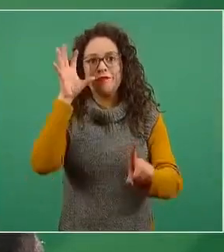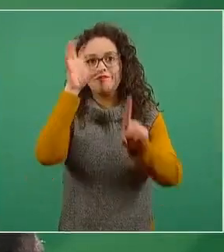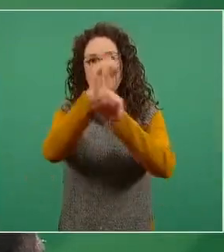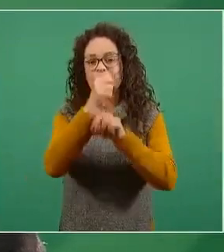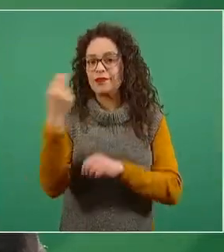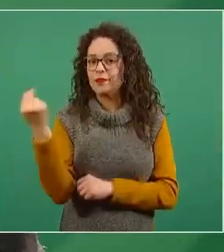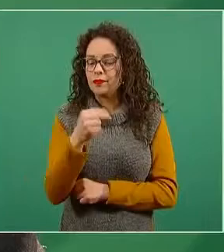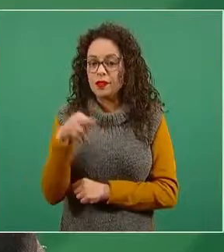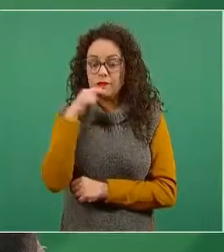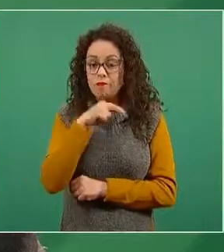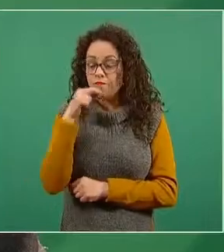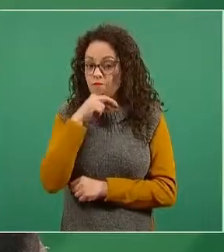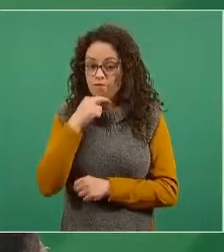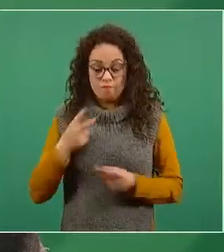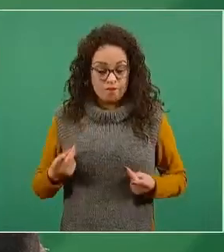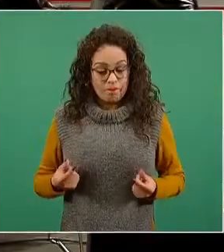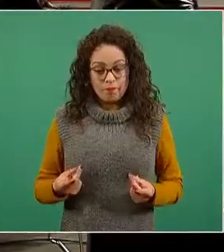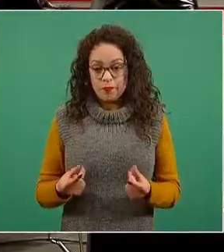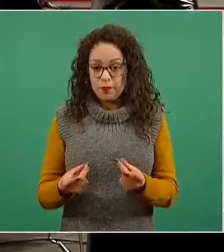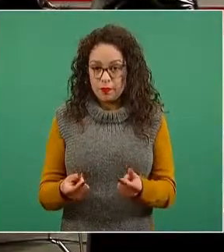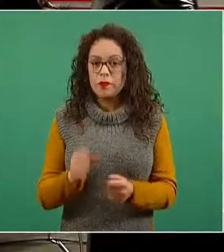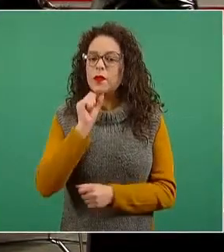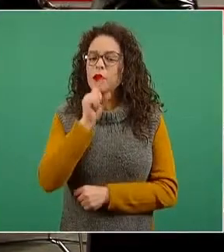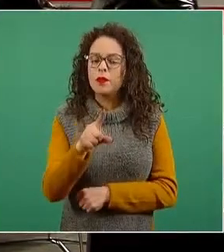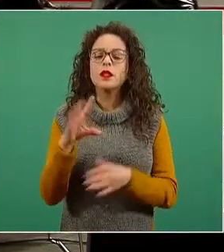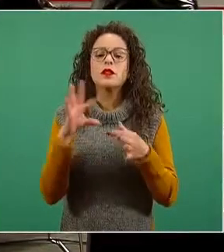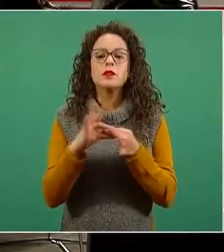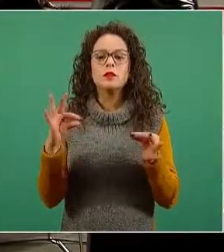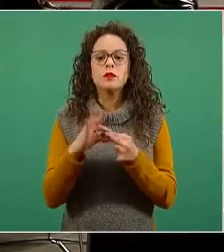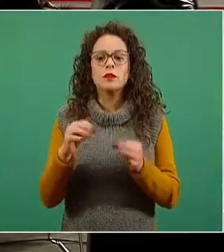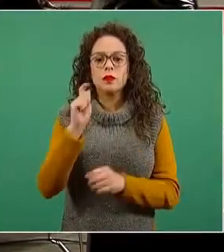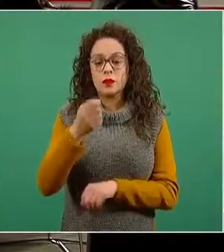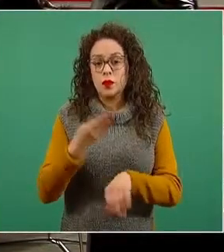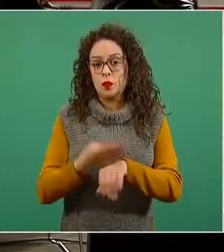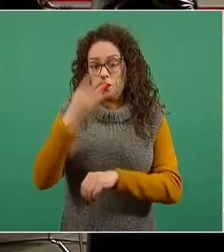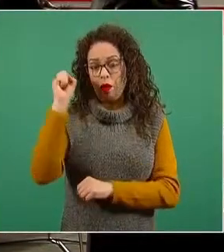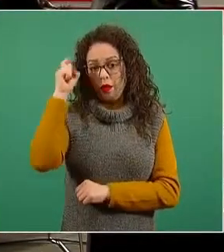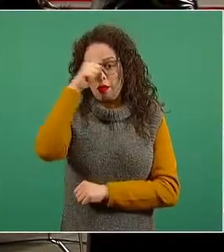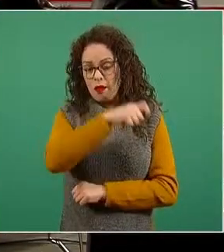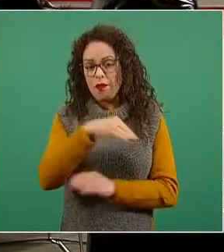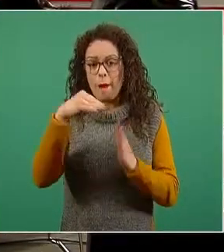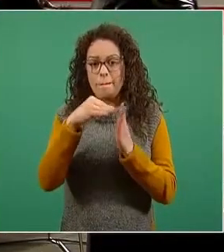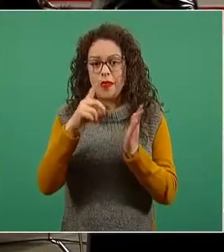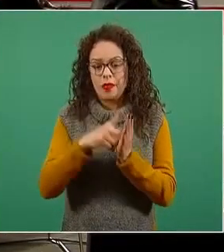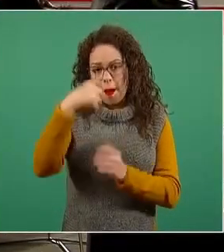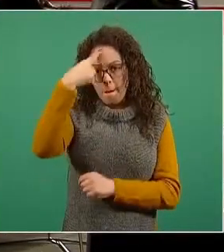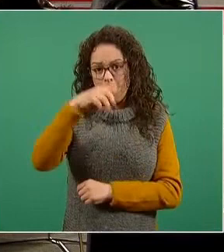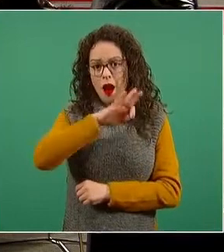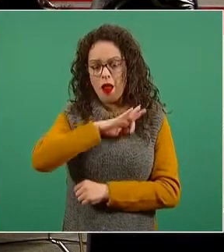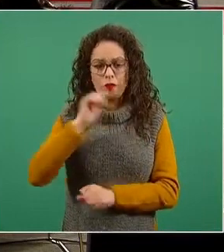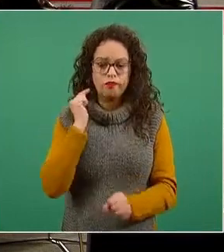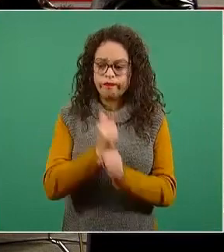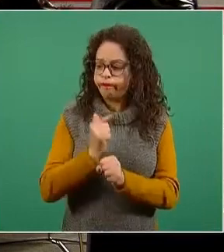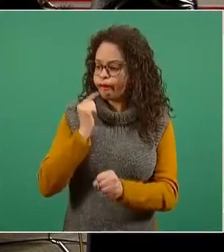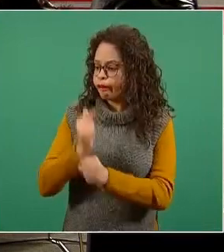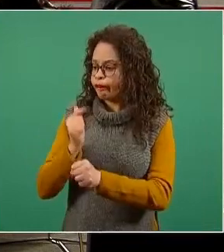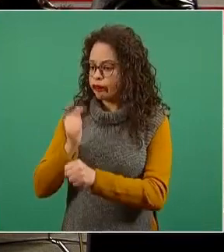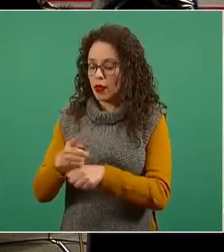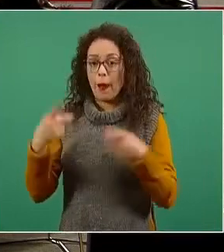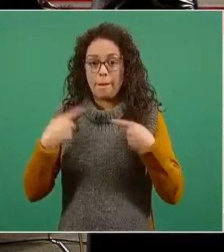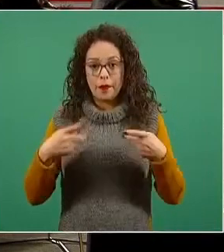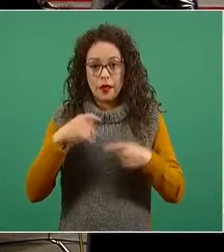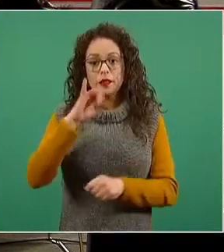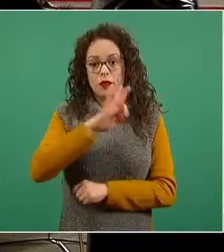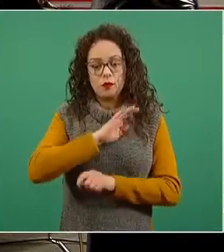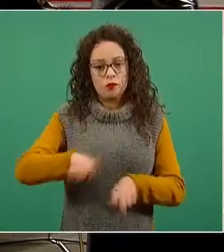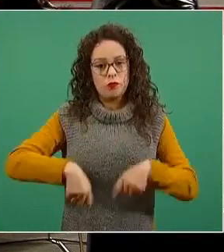que se enfrentaban. Se habló también de las complejidades metodológicas de identificar a las personas candidatas a